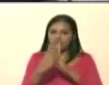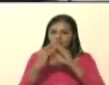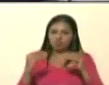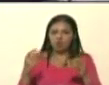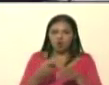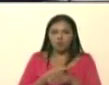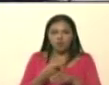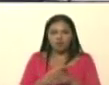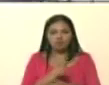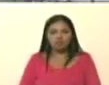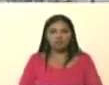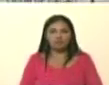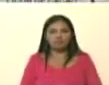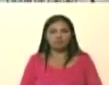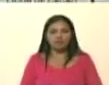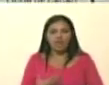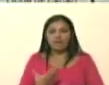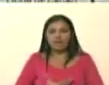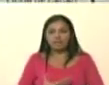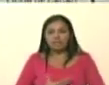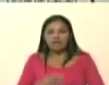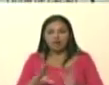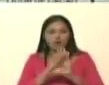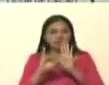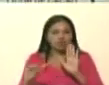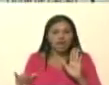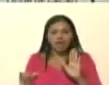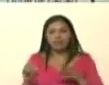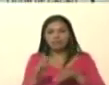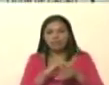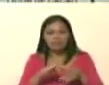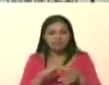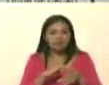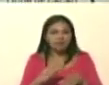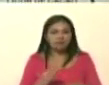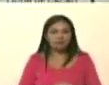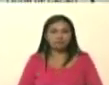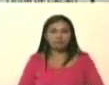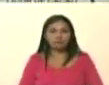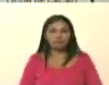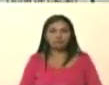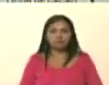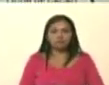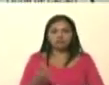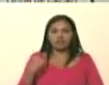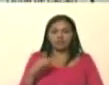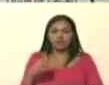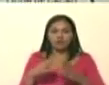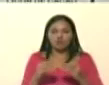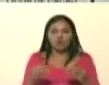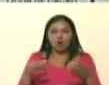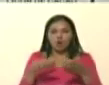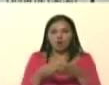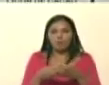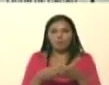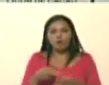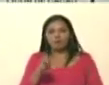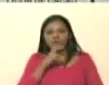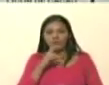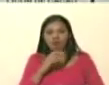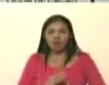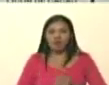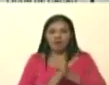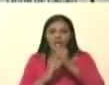gobernaciones alcaldías constituyente ministerio tenemos una generación de oro del liderazgo